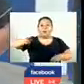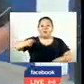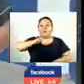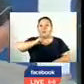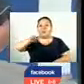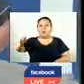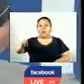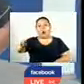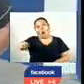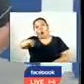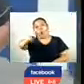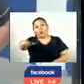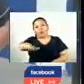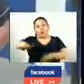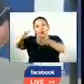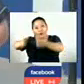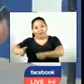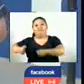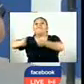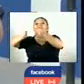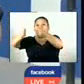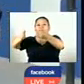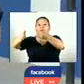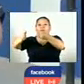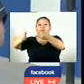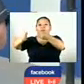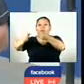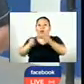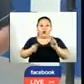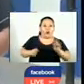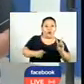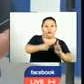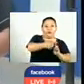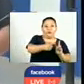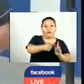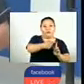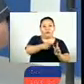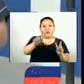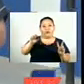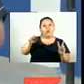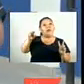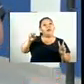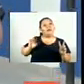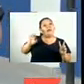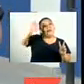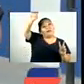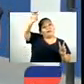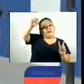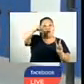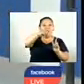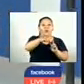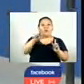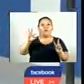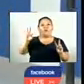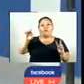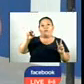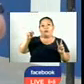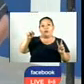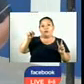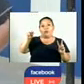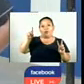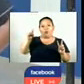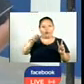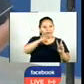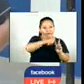hacia un centro penitenciario a los dos imputados Ernesto Mason y Fernando Heriberto Portillo